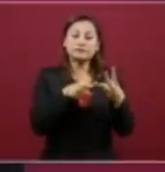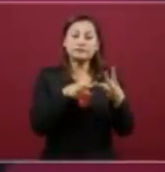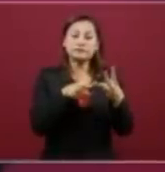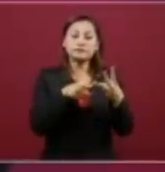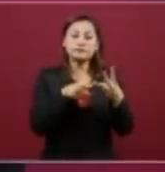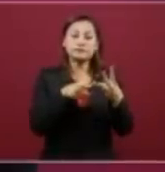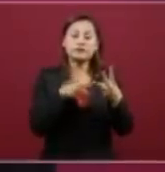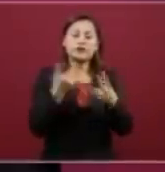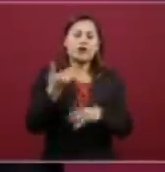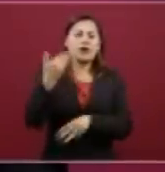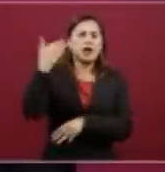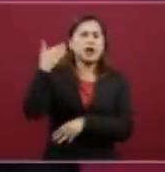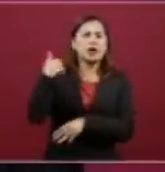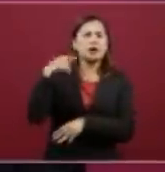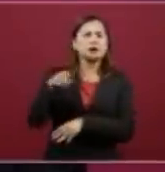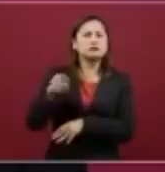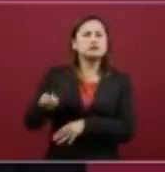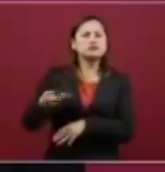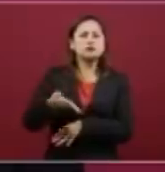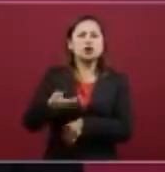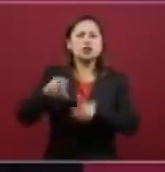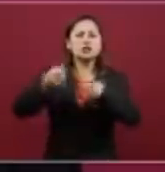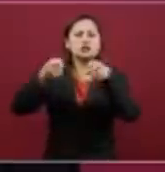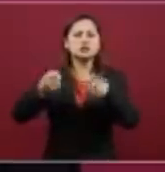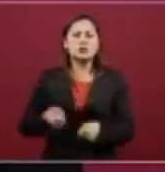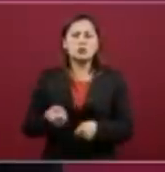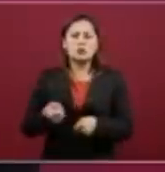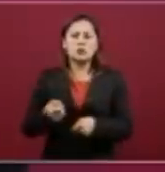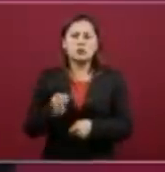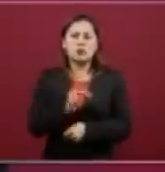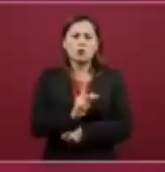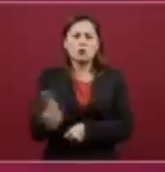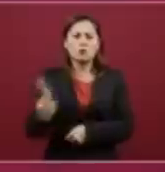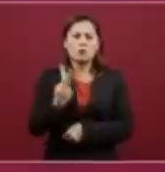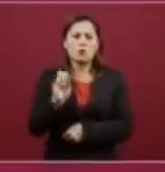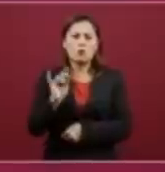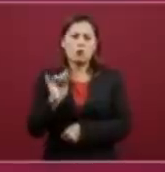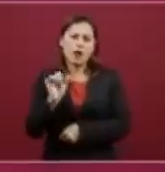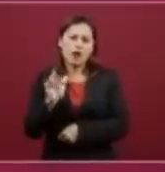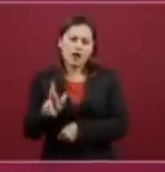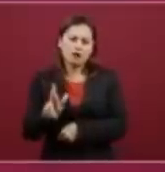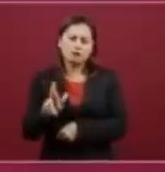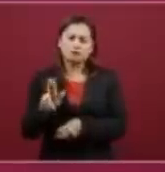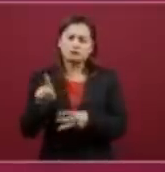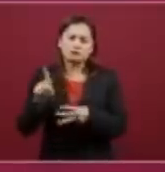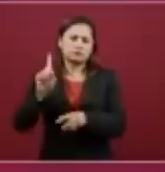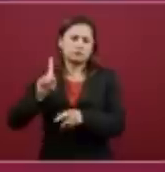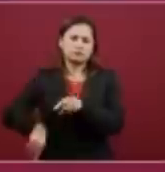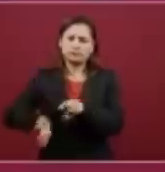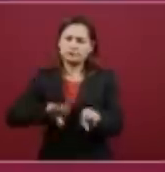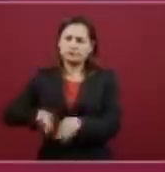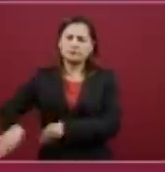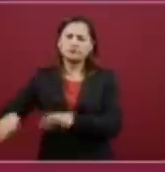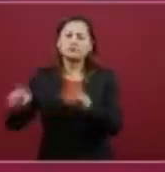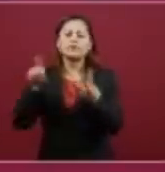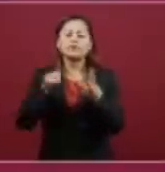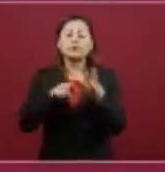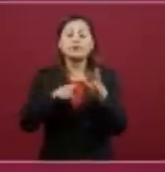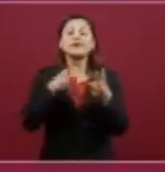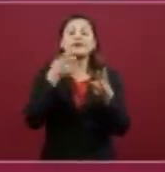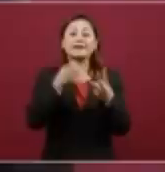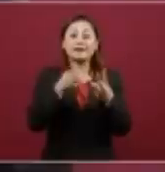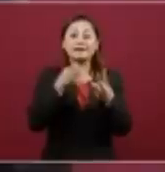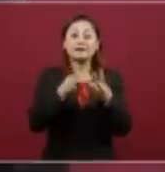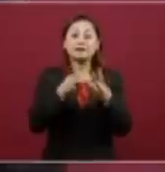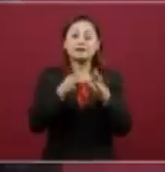el llamado Seguro Popular y garantizar atención médica y medicamentos a toda